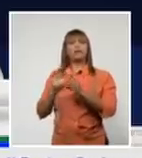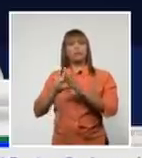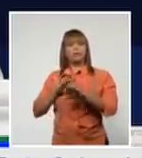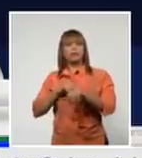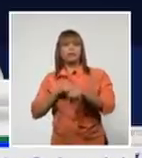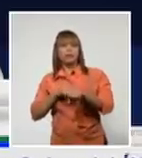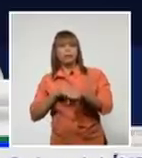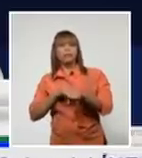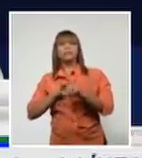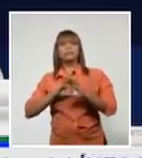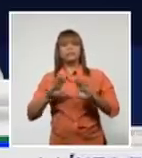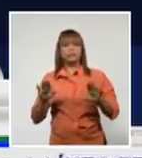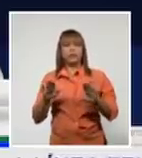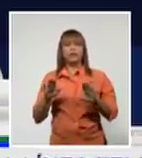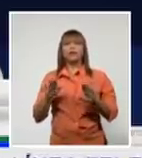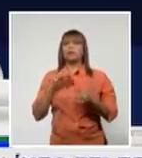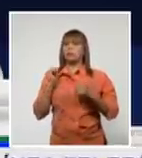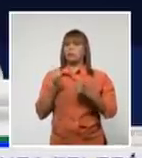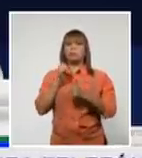que están